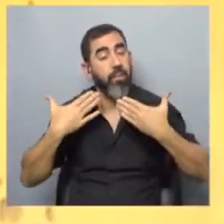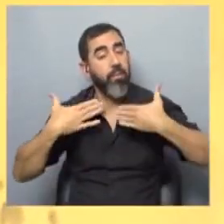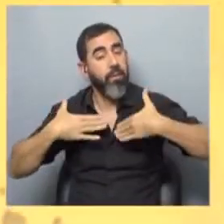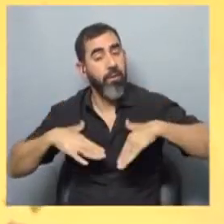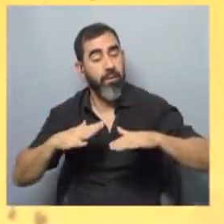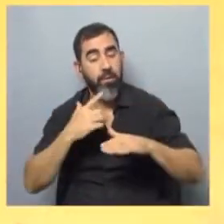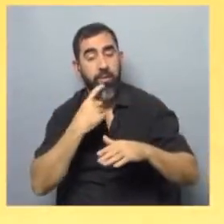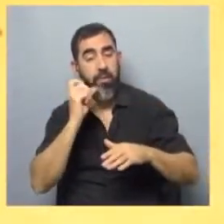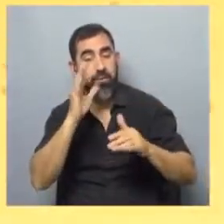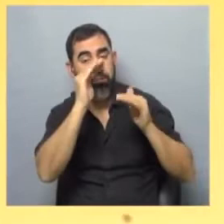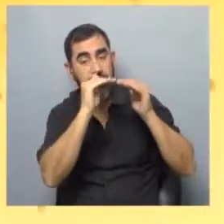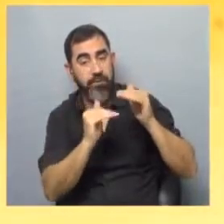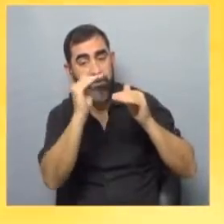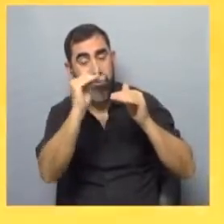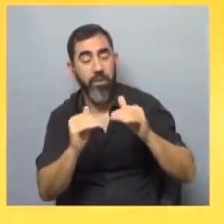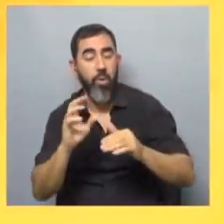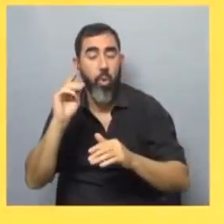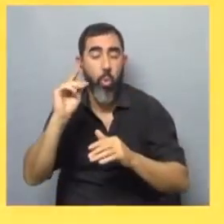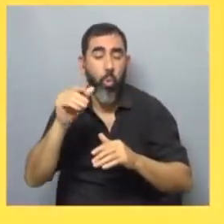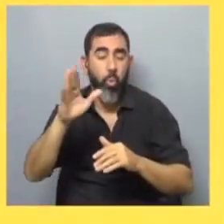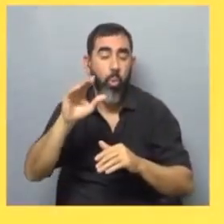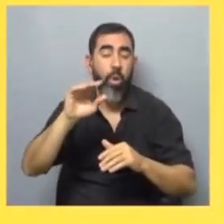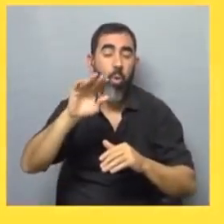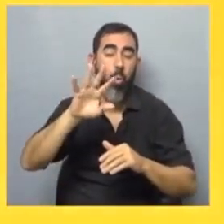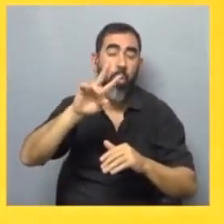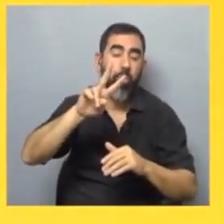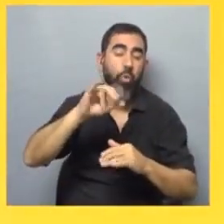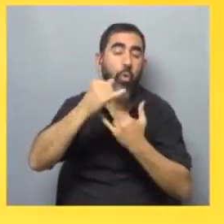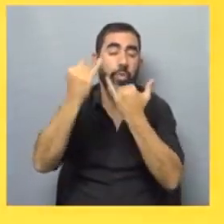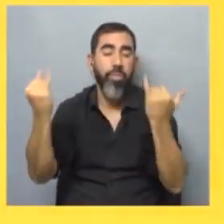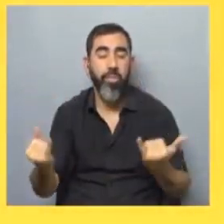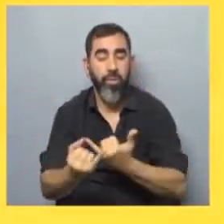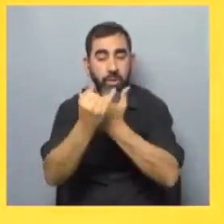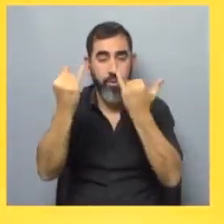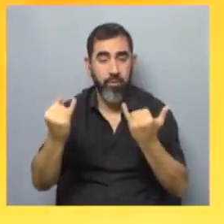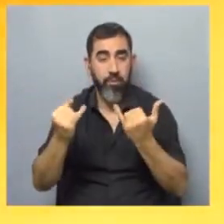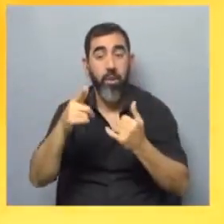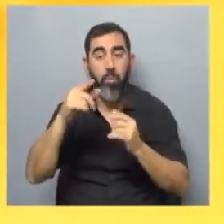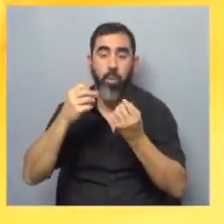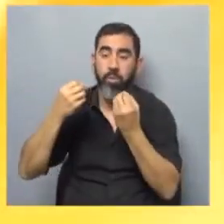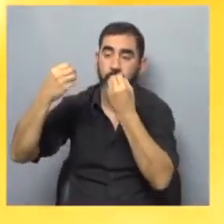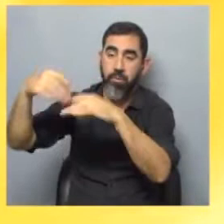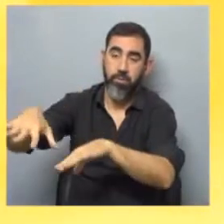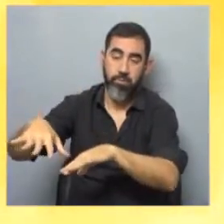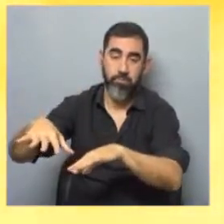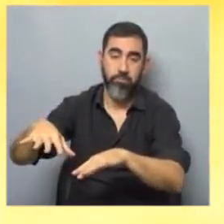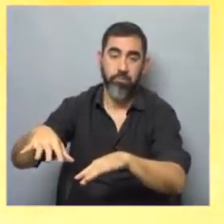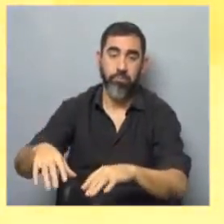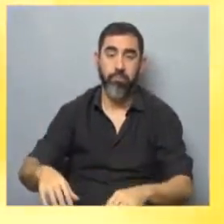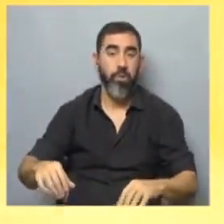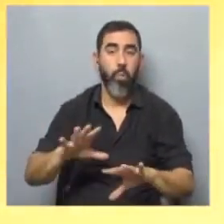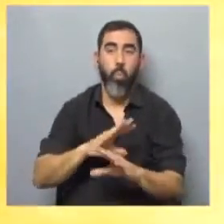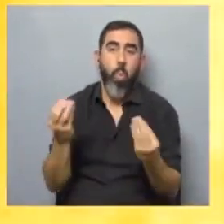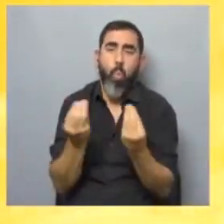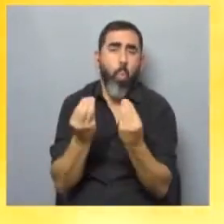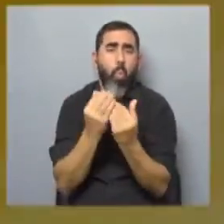¿no? La sangre dura más o menos 42 días de vigencia, o sea que después se tiene que tirar, o sea que tampoco puede ser ni exagerado